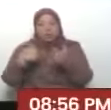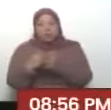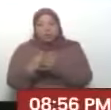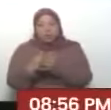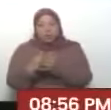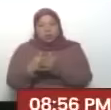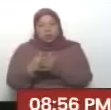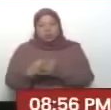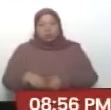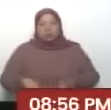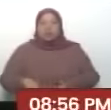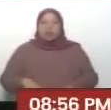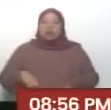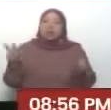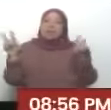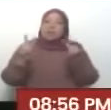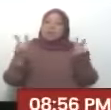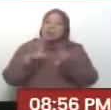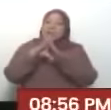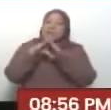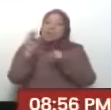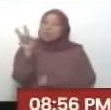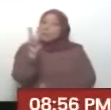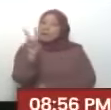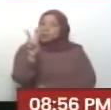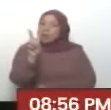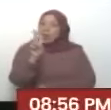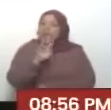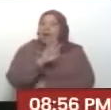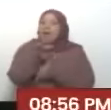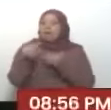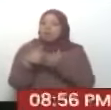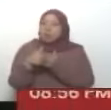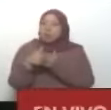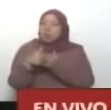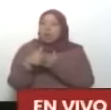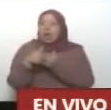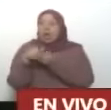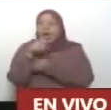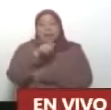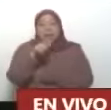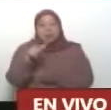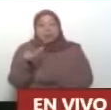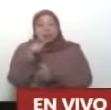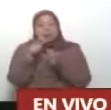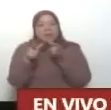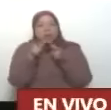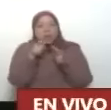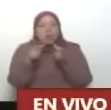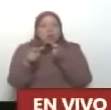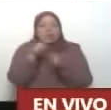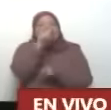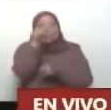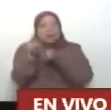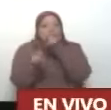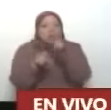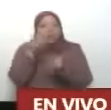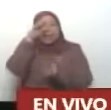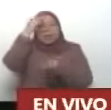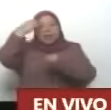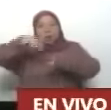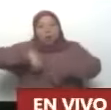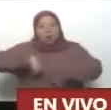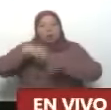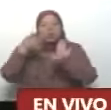todas. Es Venezuela toda, pues. Convocó al gran consenso. Gran consenso por